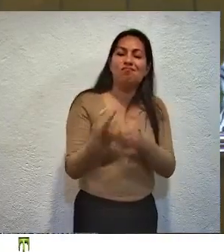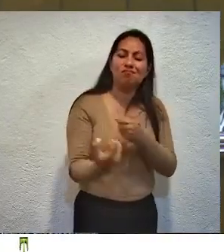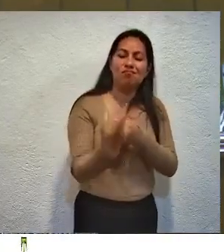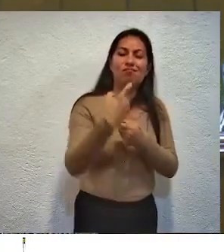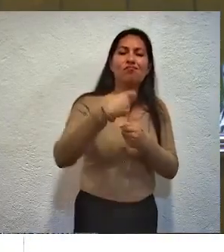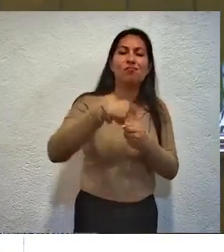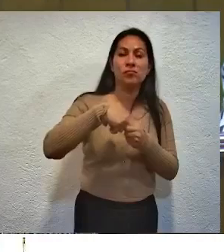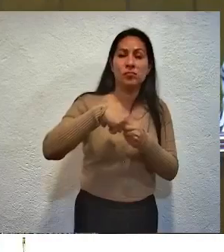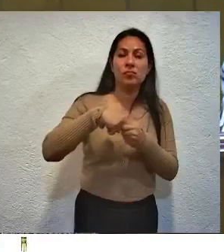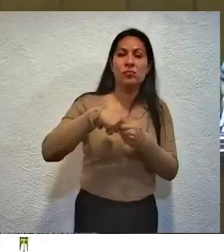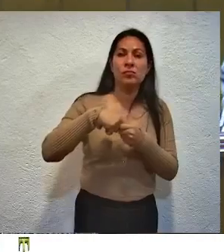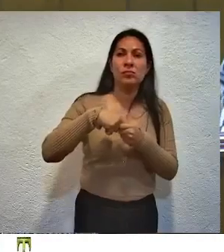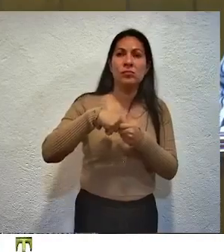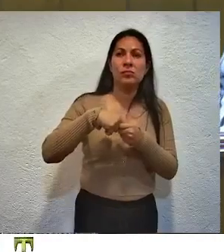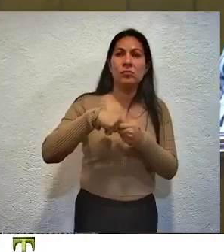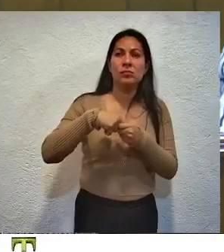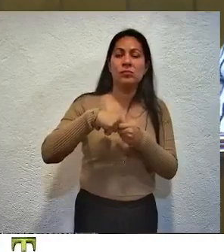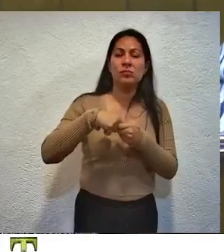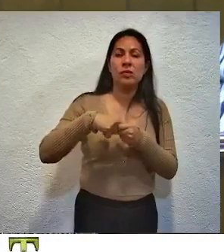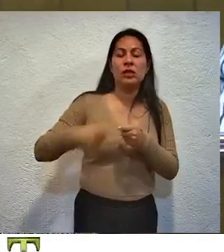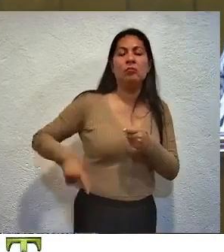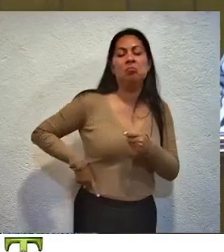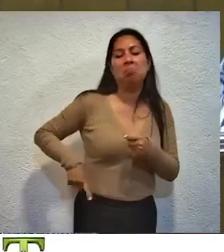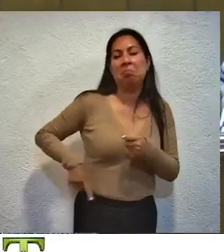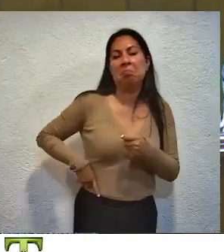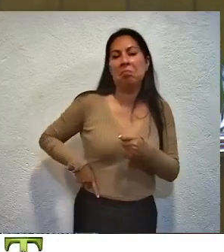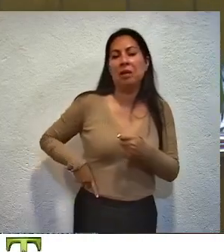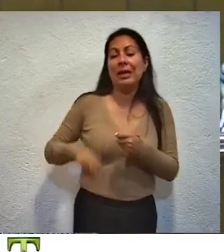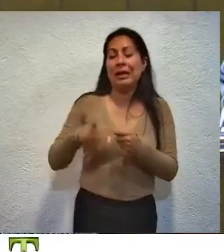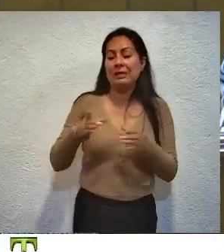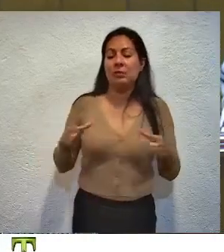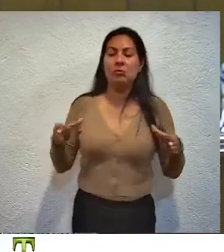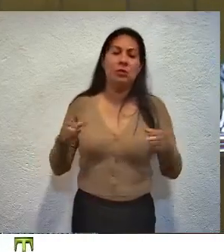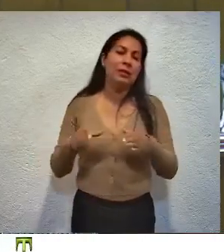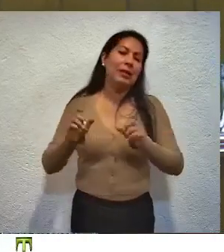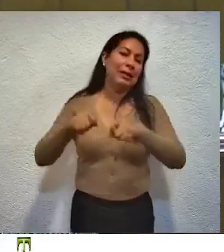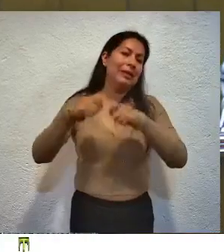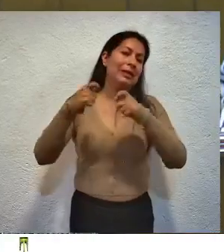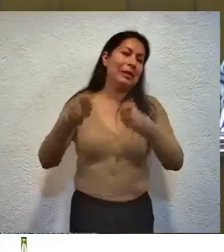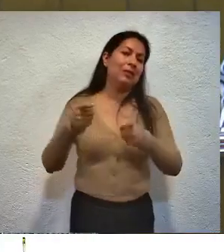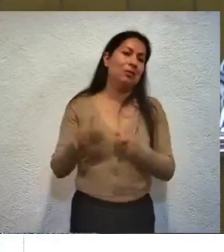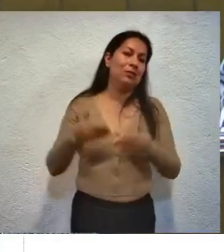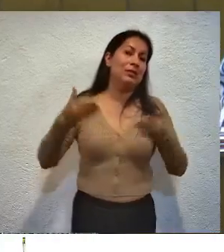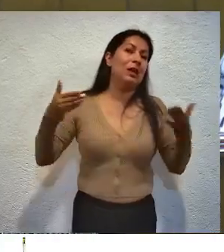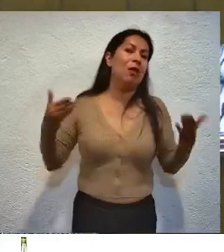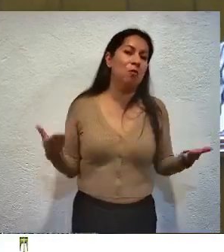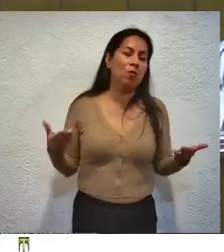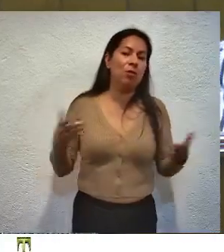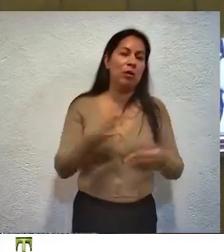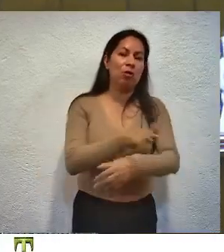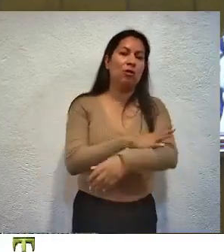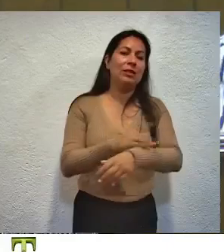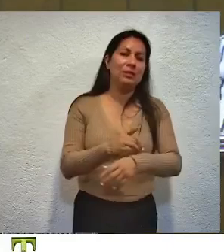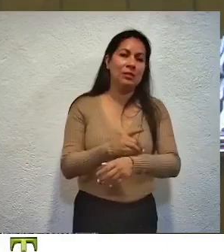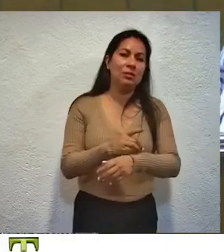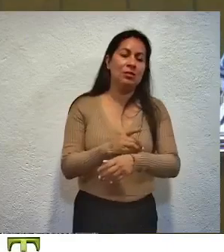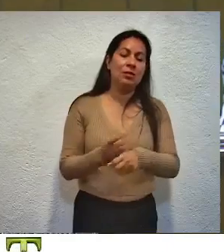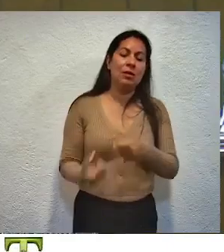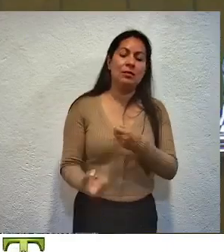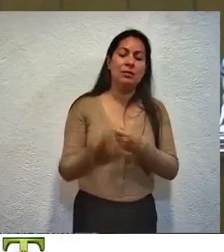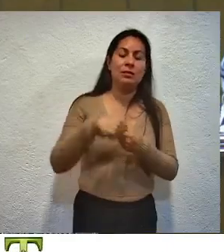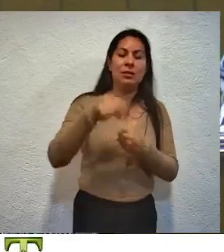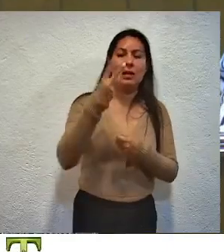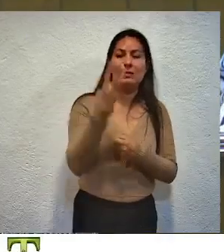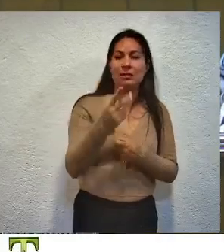incorporar al órgano de gobierno a esta población, otorgándoles desde este momento una coordinación aunada a las